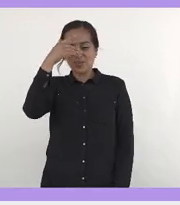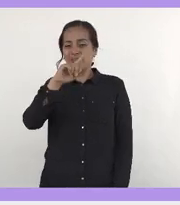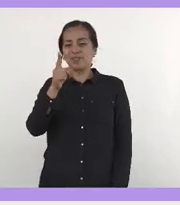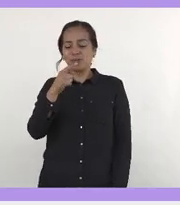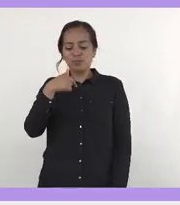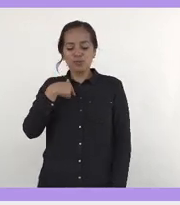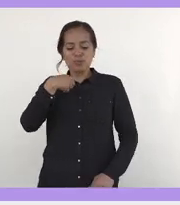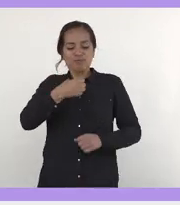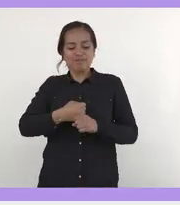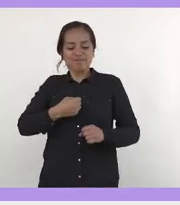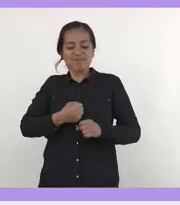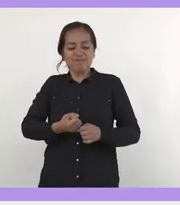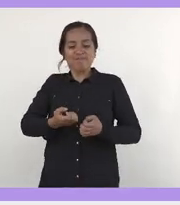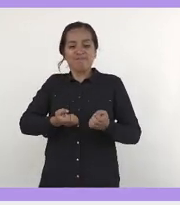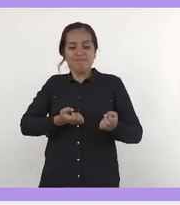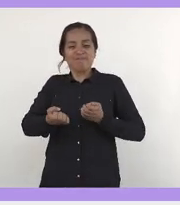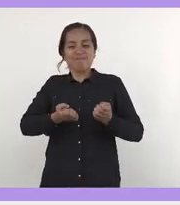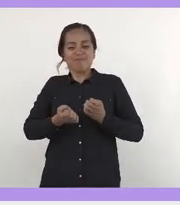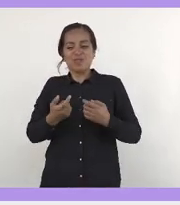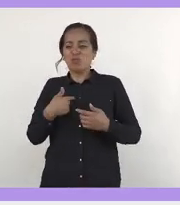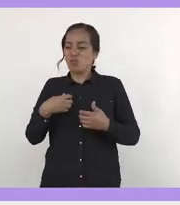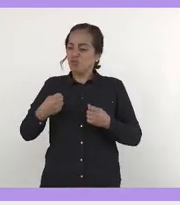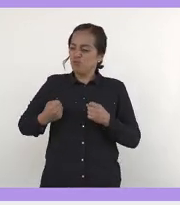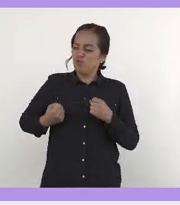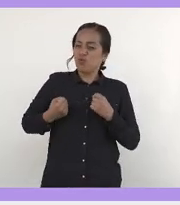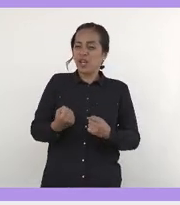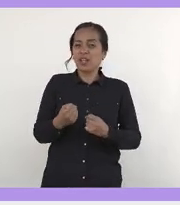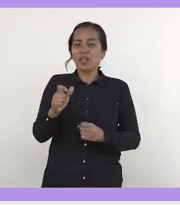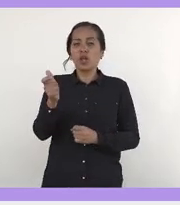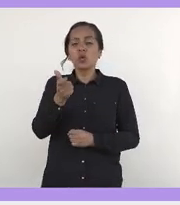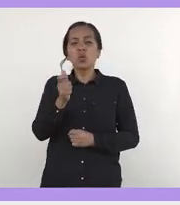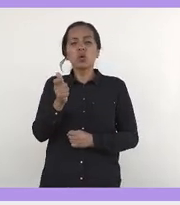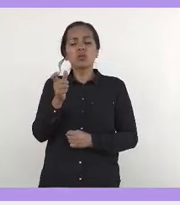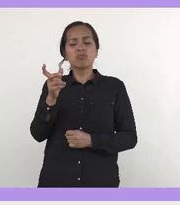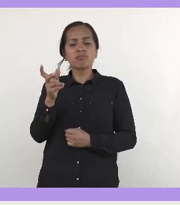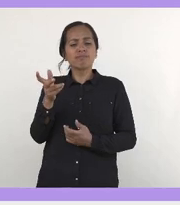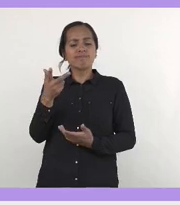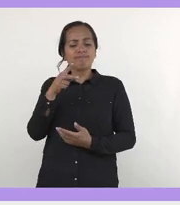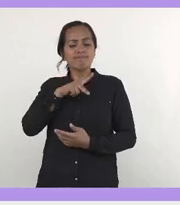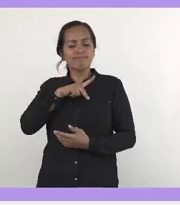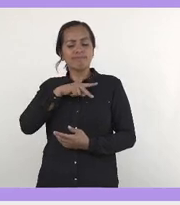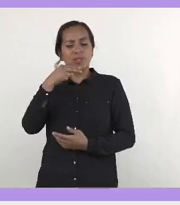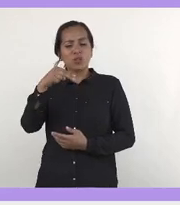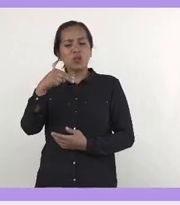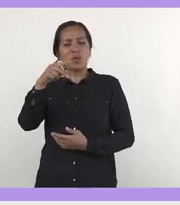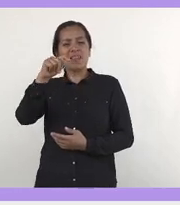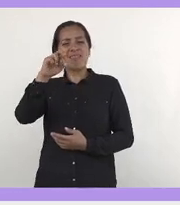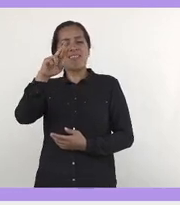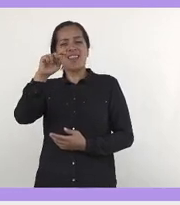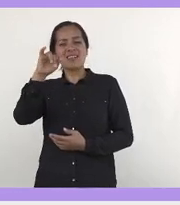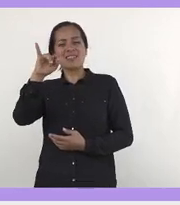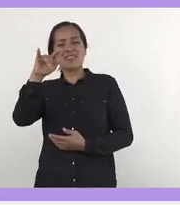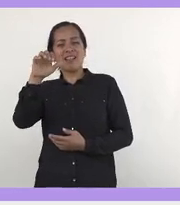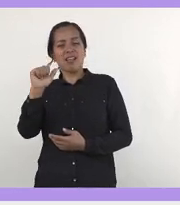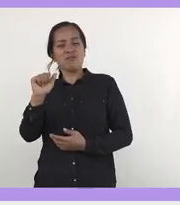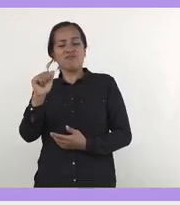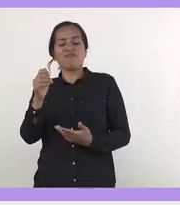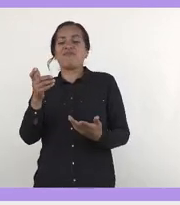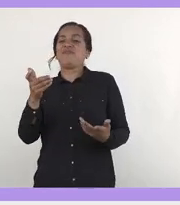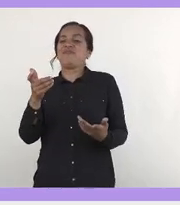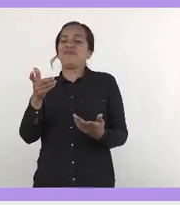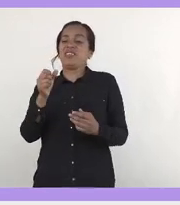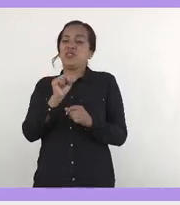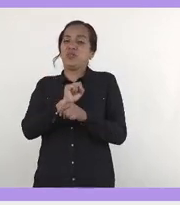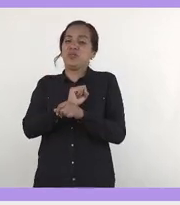a entrenar soy muy ruda para entrenar y cuando escuchas mi nombre no tiene Cómo Teresita es así a ver cómo